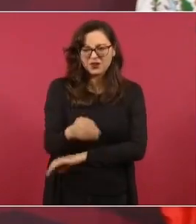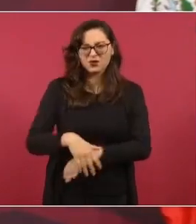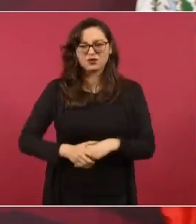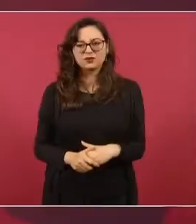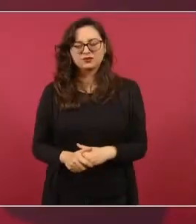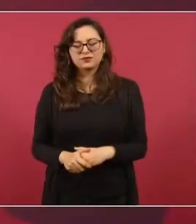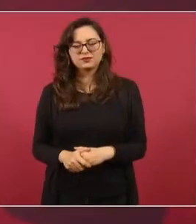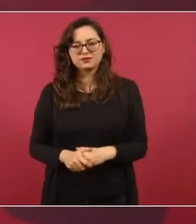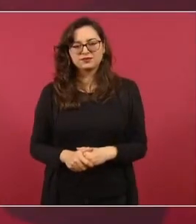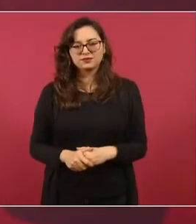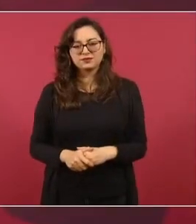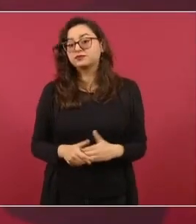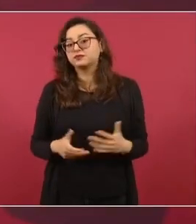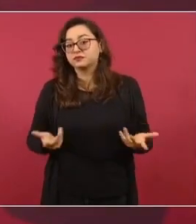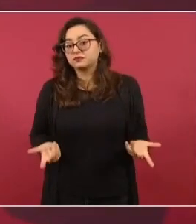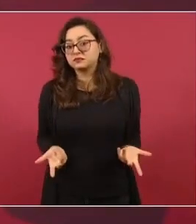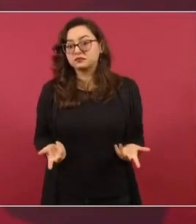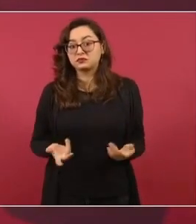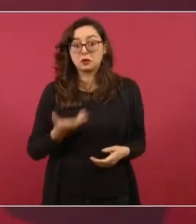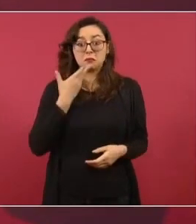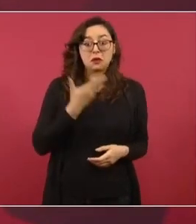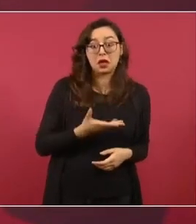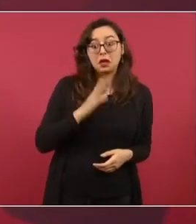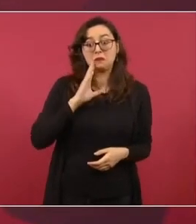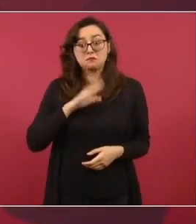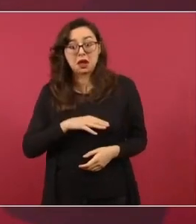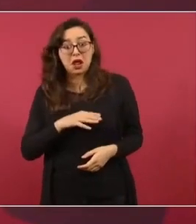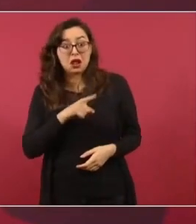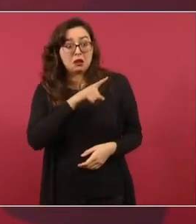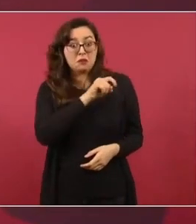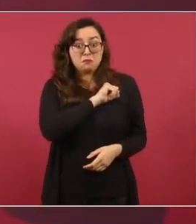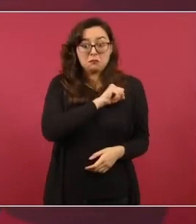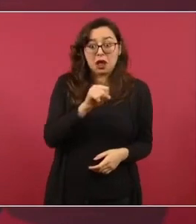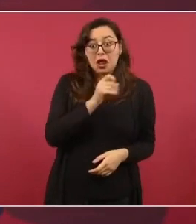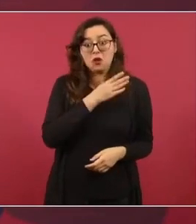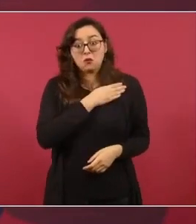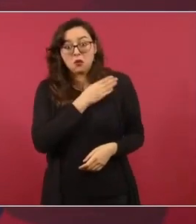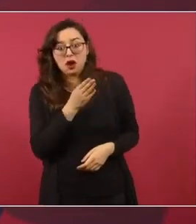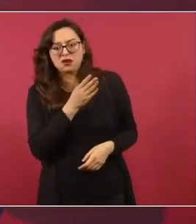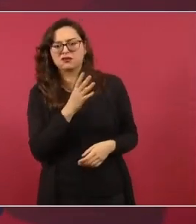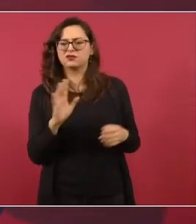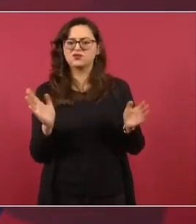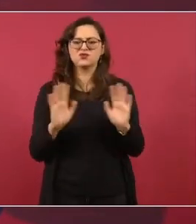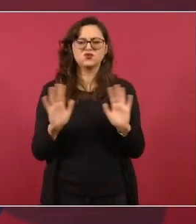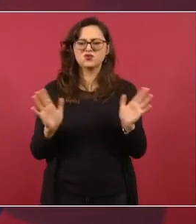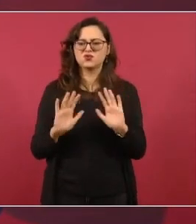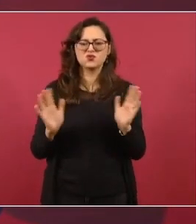Esto no es de maniqueísmo, no es de buenos y malos.